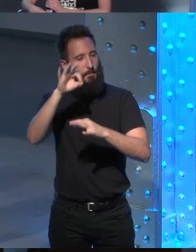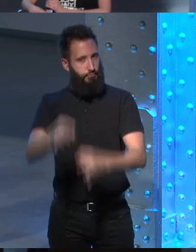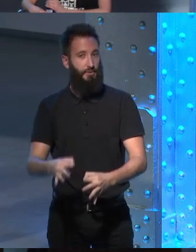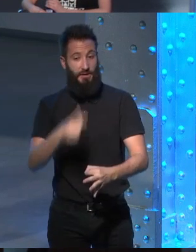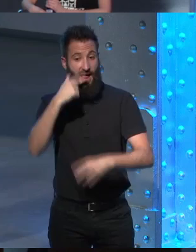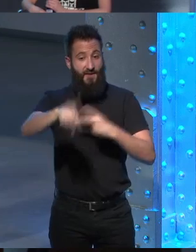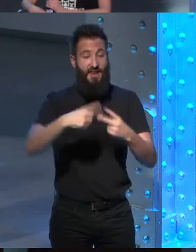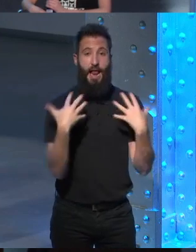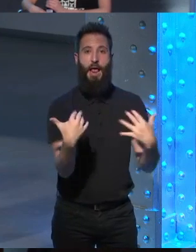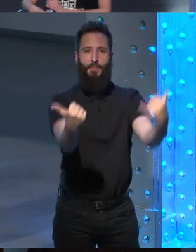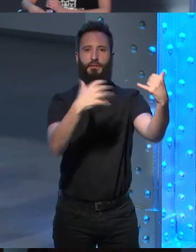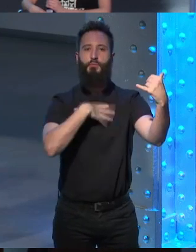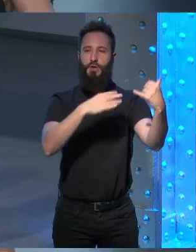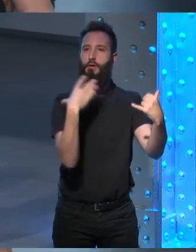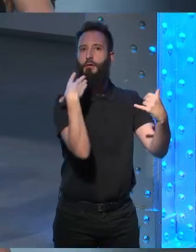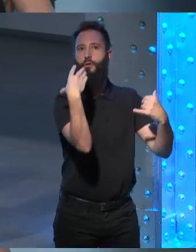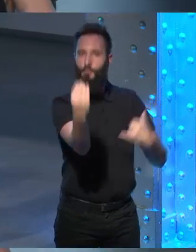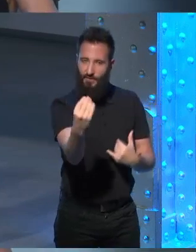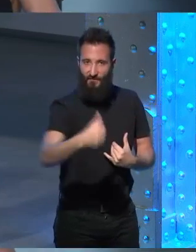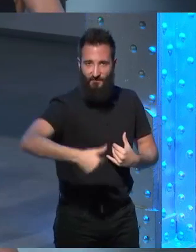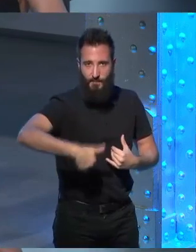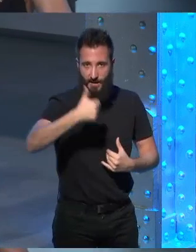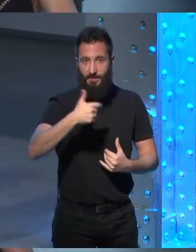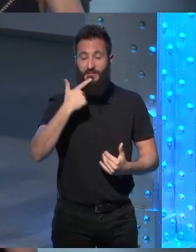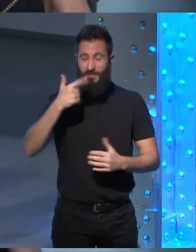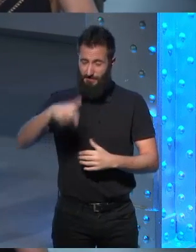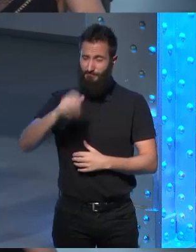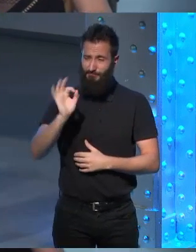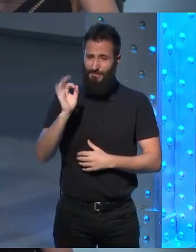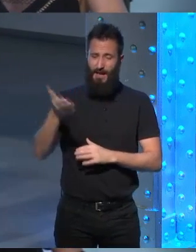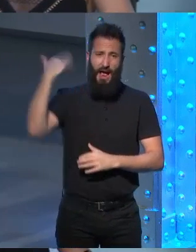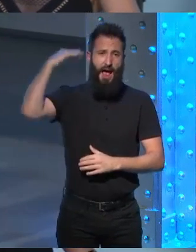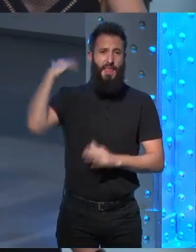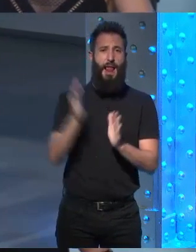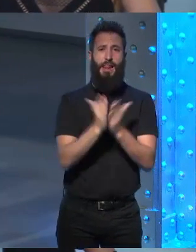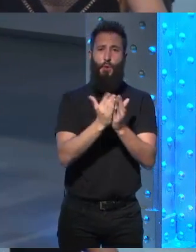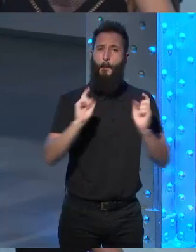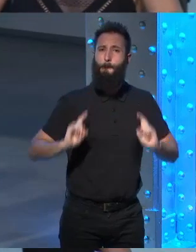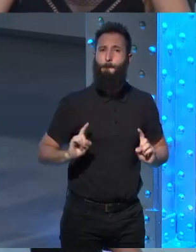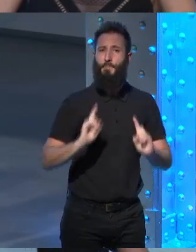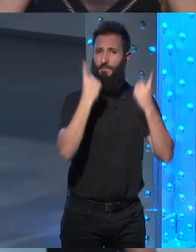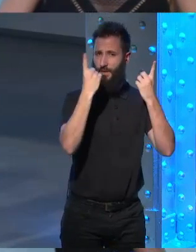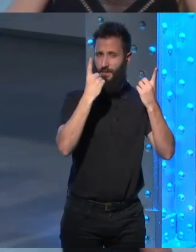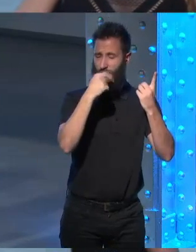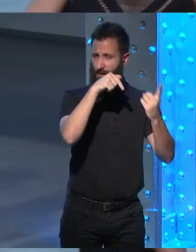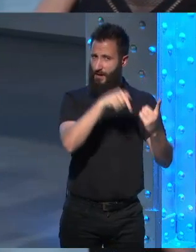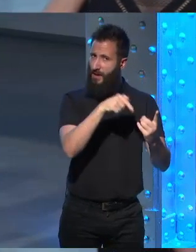lector finalmente pueda entender el mensaje que estamos... Eso fue más en el libro primero. En el libro primero. Porque